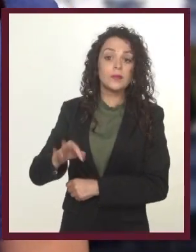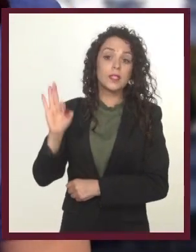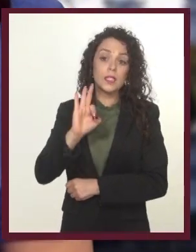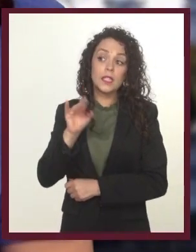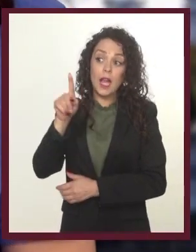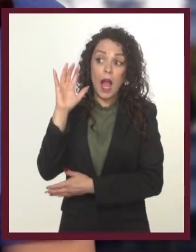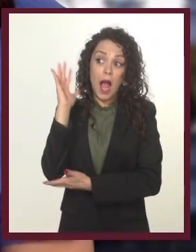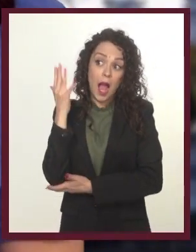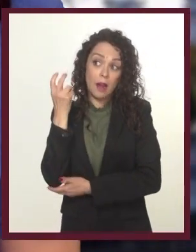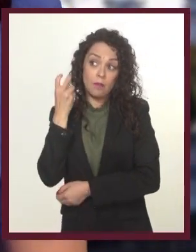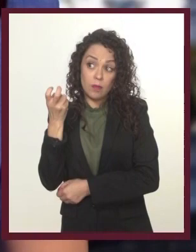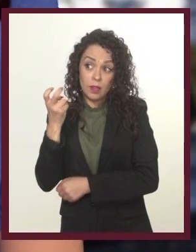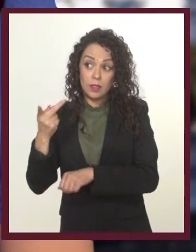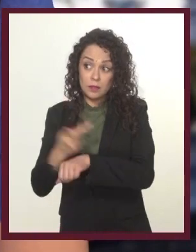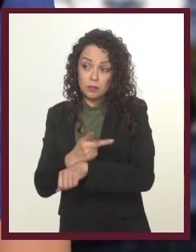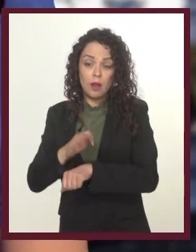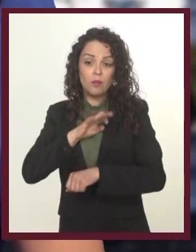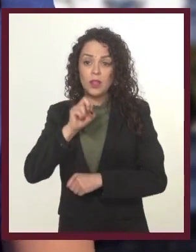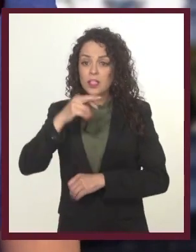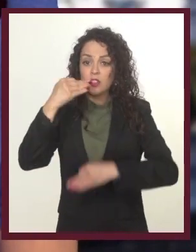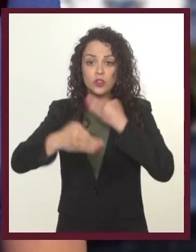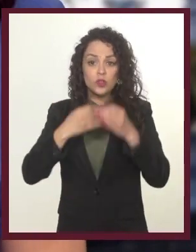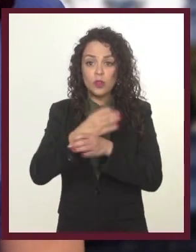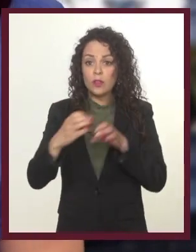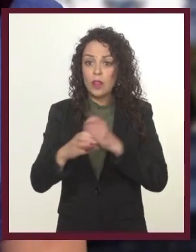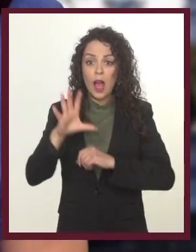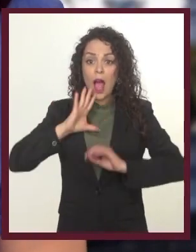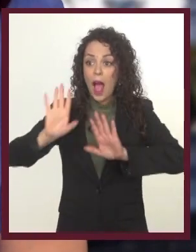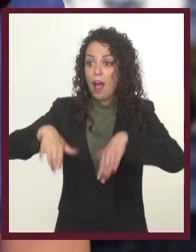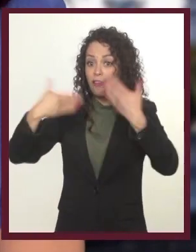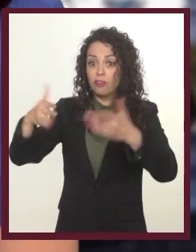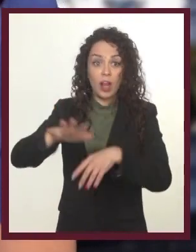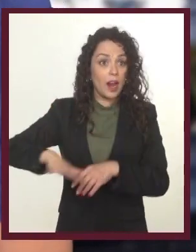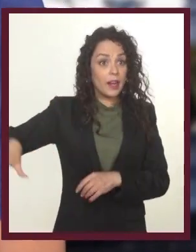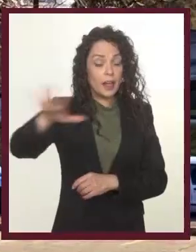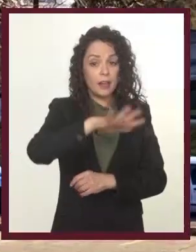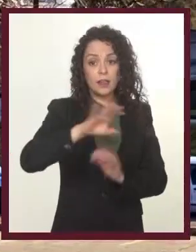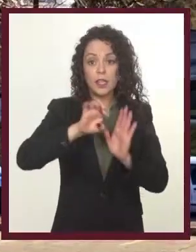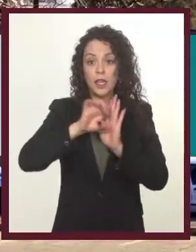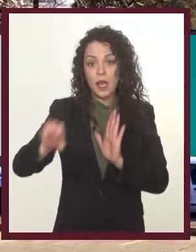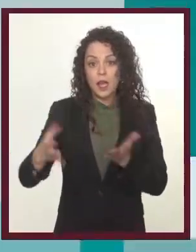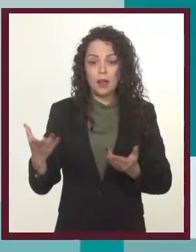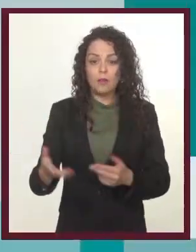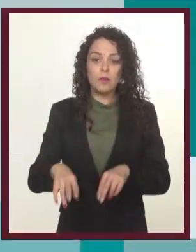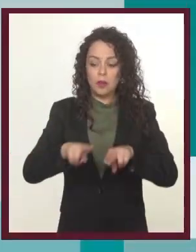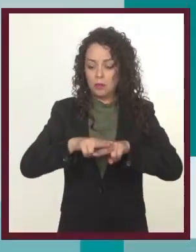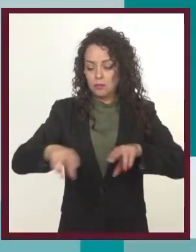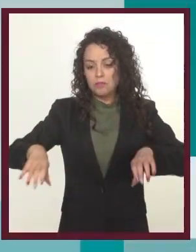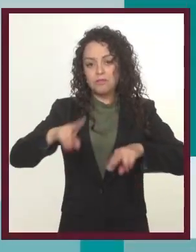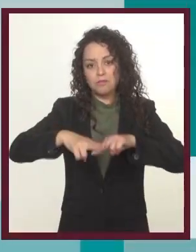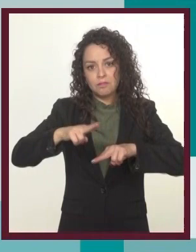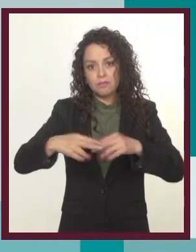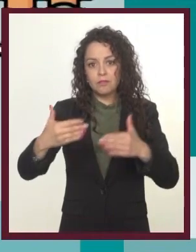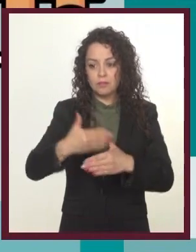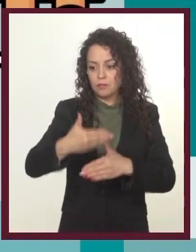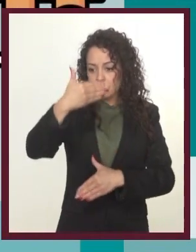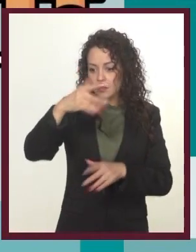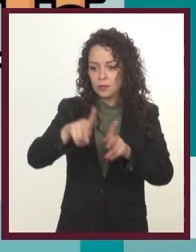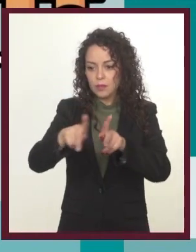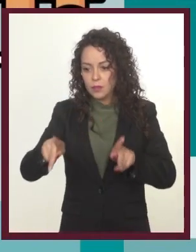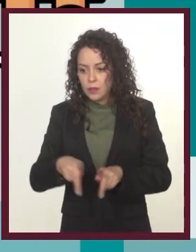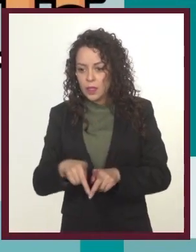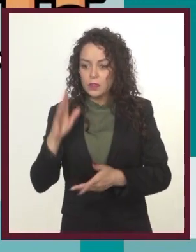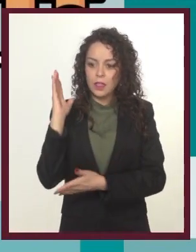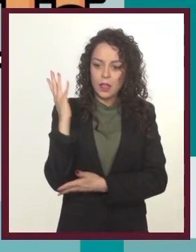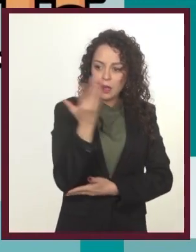dilema pasa con un árbol, puede pasar con prácticamente cualquier cosa que existe allá afuera. Como una banca, una barda, una